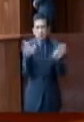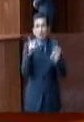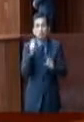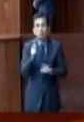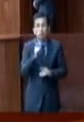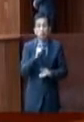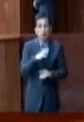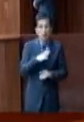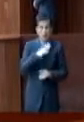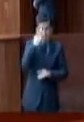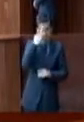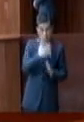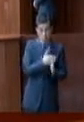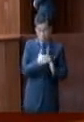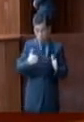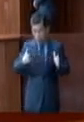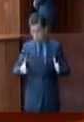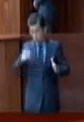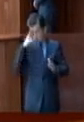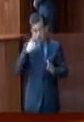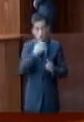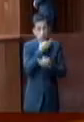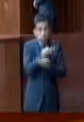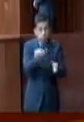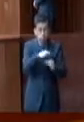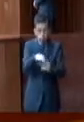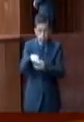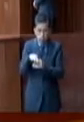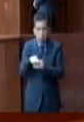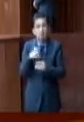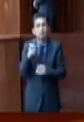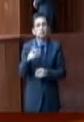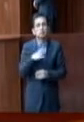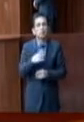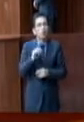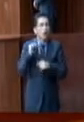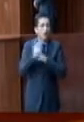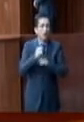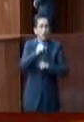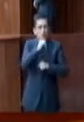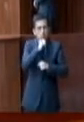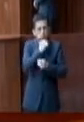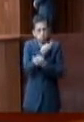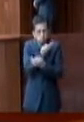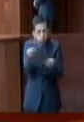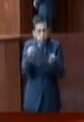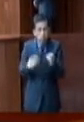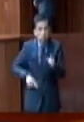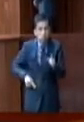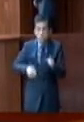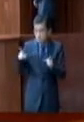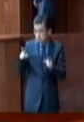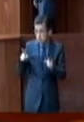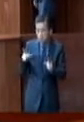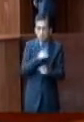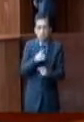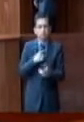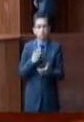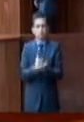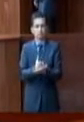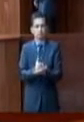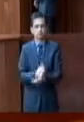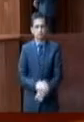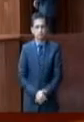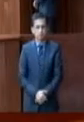época de campaña toda propaganda gubernamental debe ser paralizada entonces